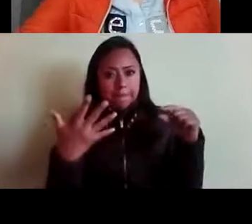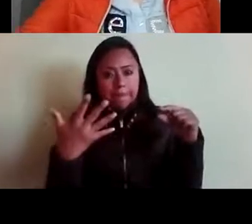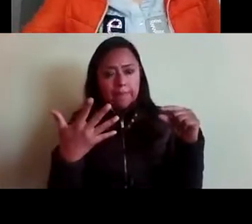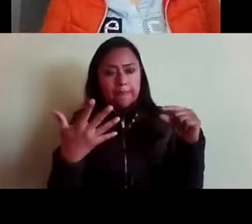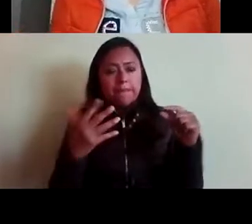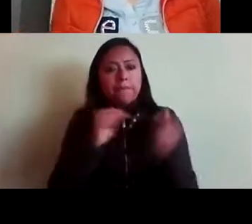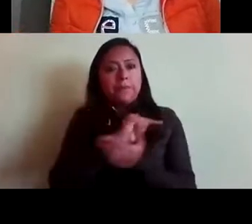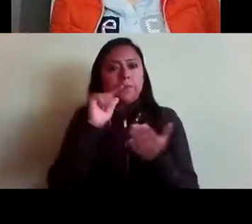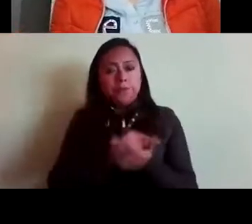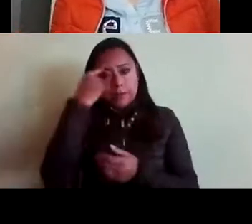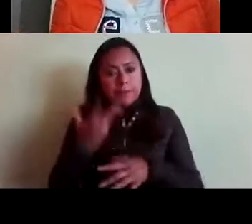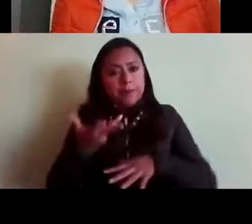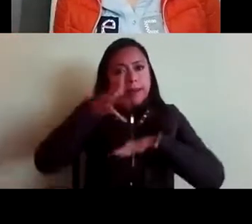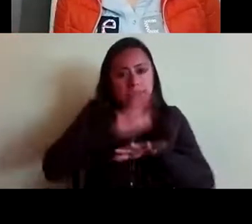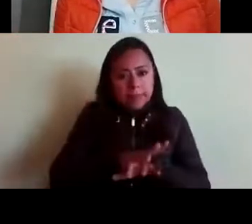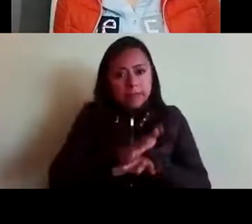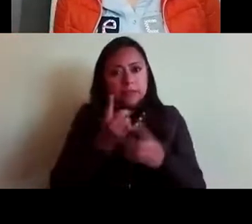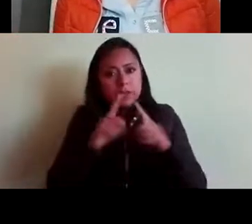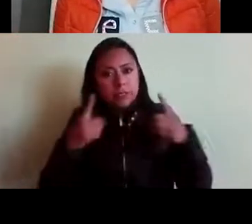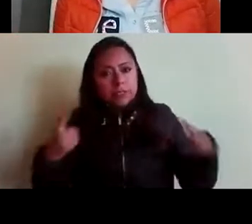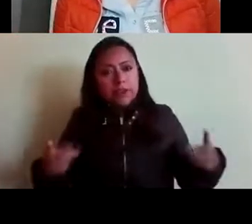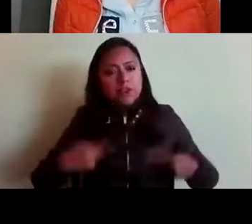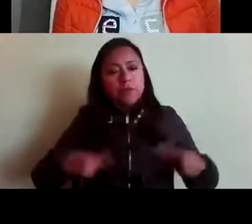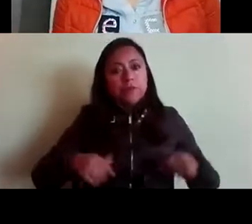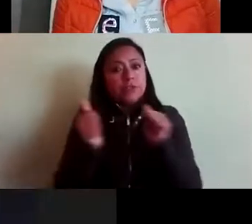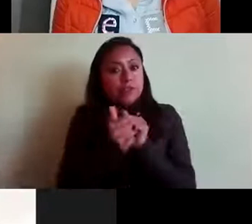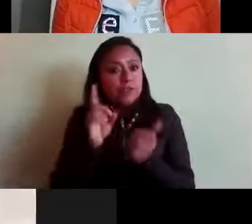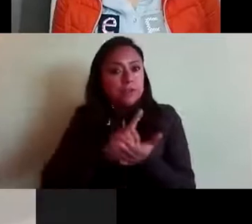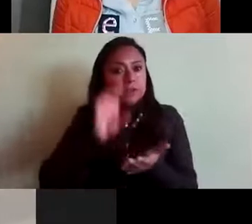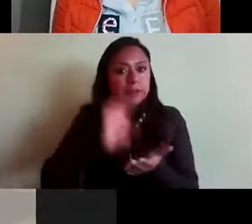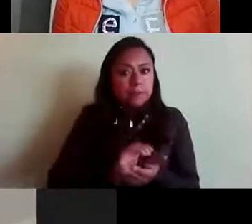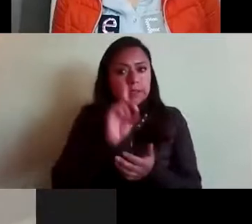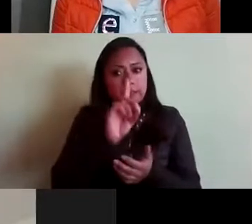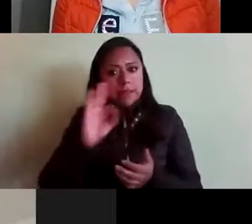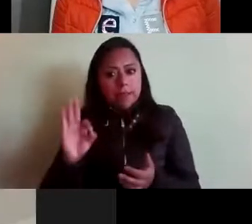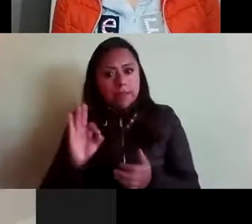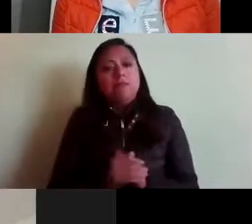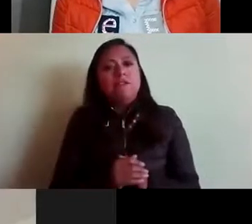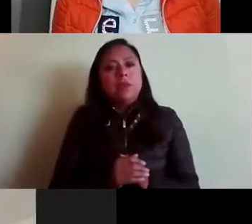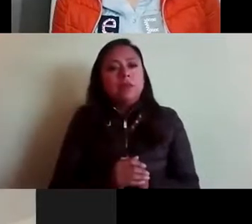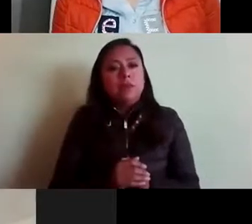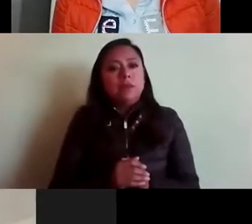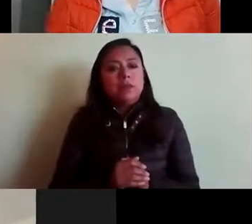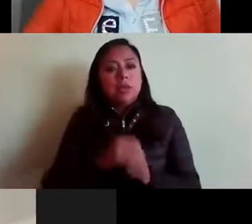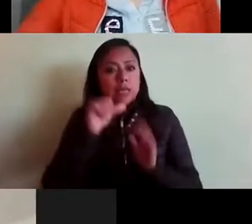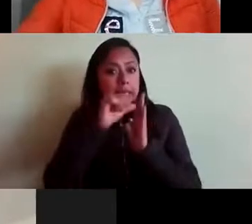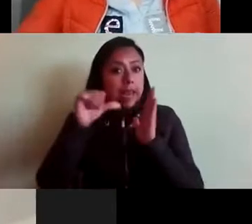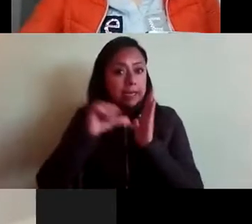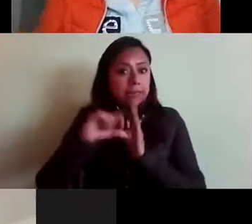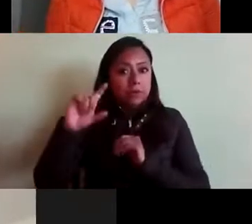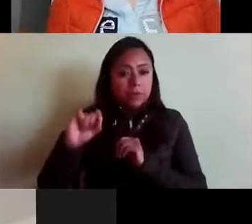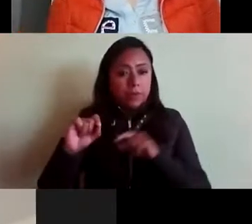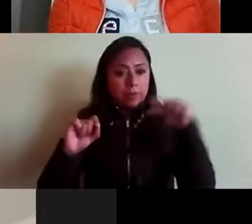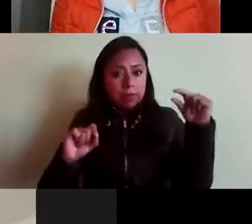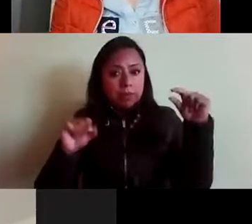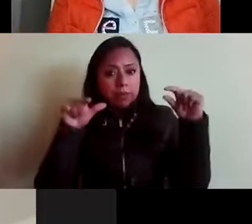la Ley para la Integración al Desarrollo de las Personas con Discapacidad del Distrito Federal Y el artículo 20, fracción